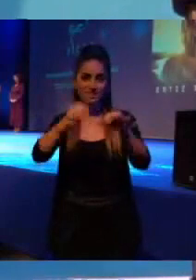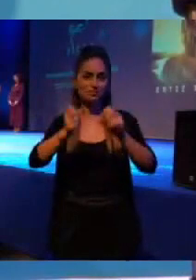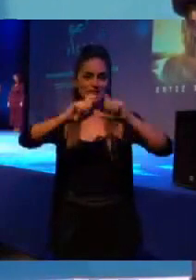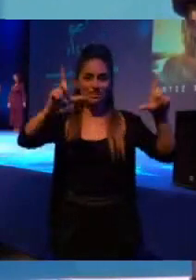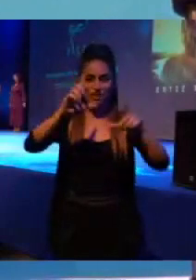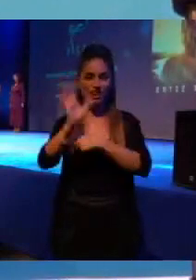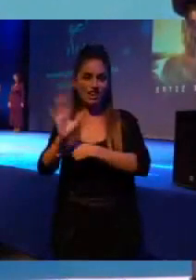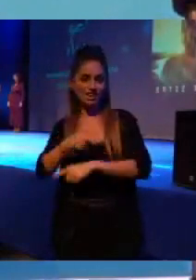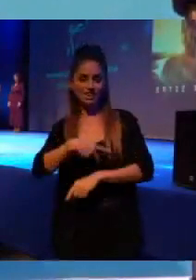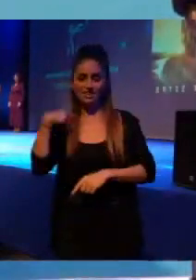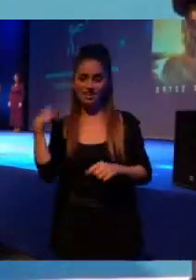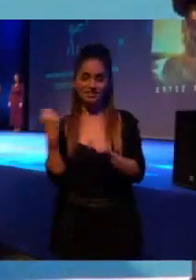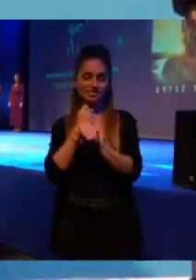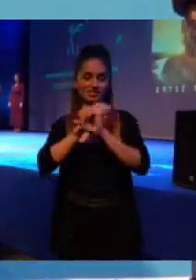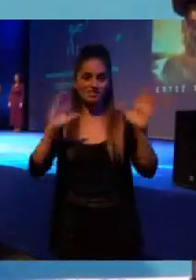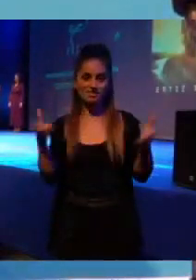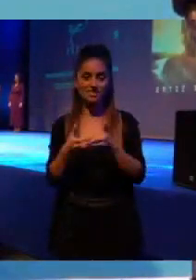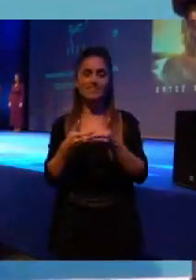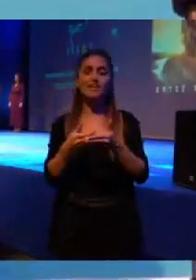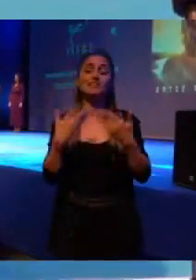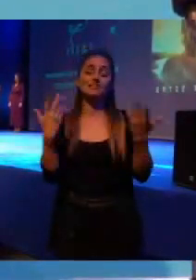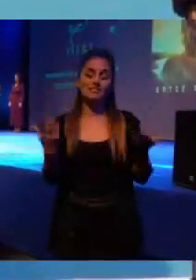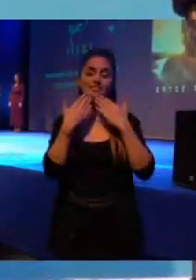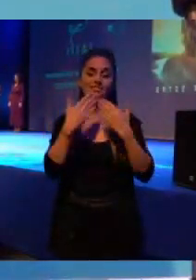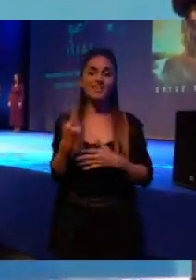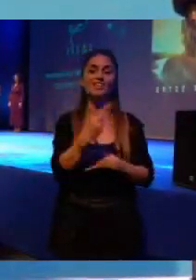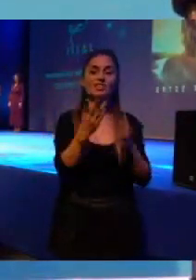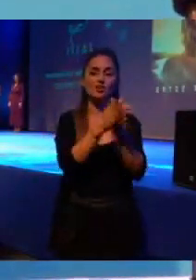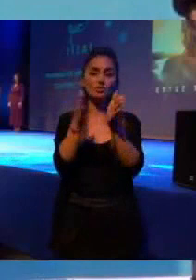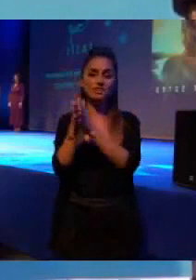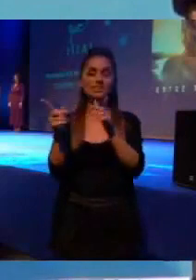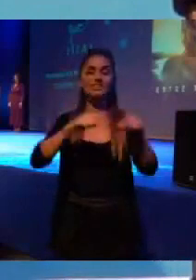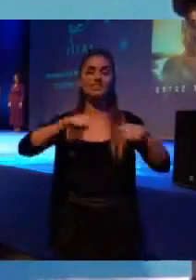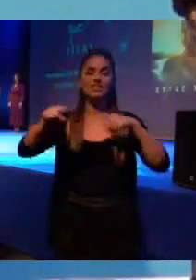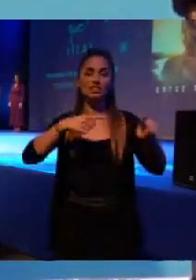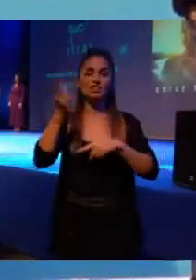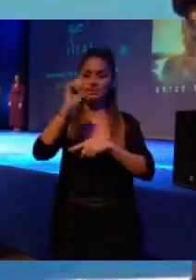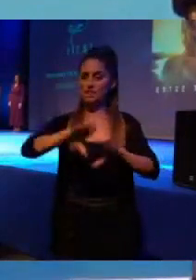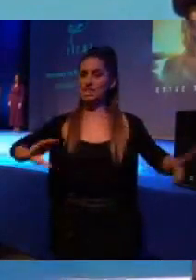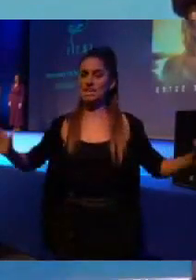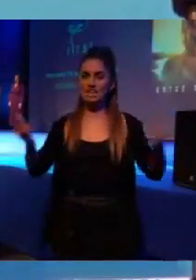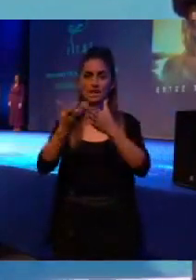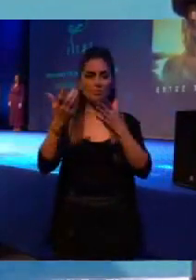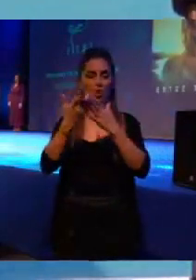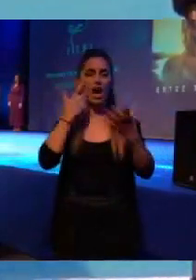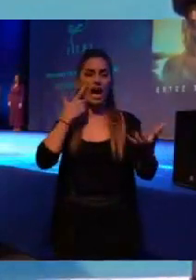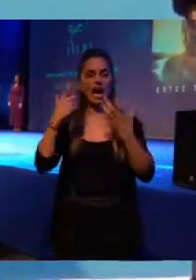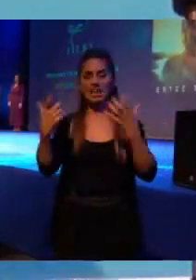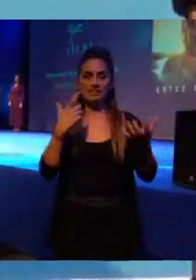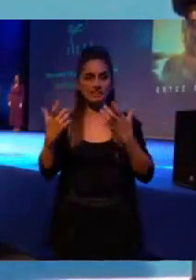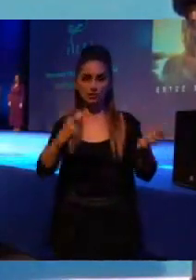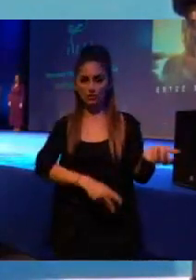cine. A mis dos compañeros directores y sobre todo al equipo y al elenco artístico. Bueno, es tan